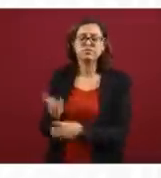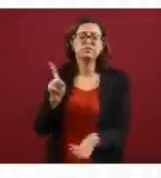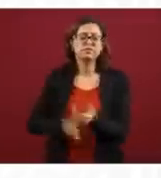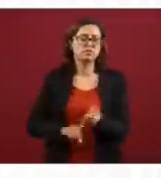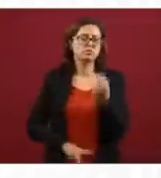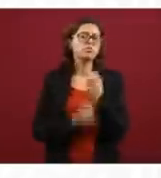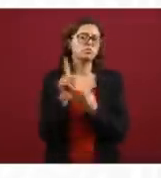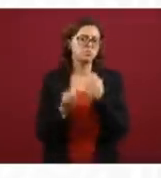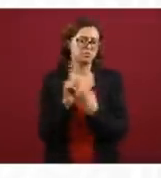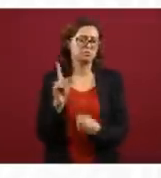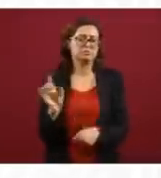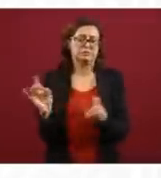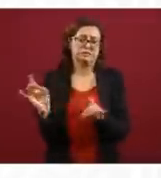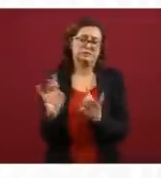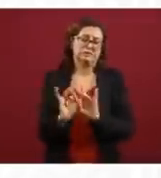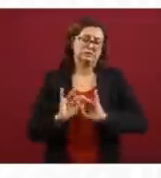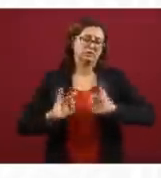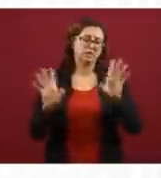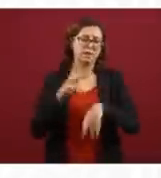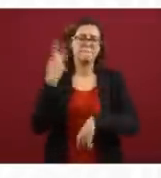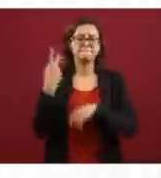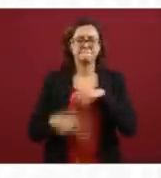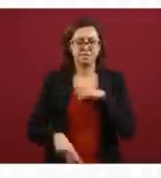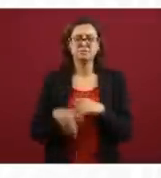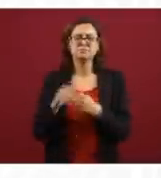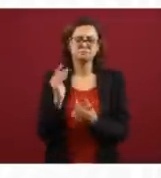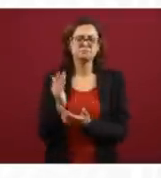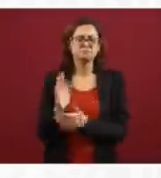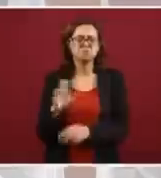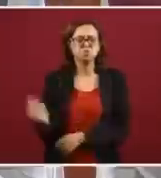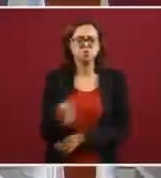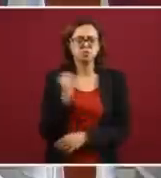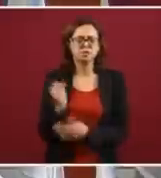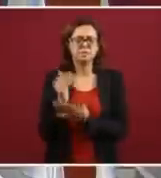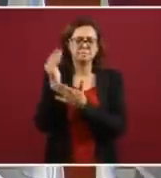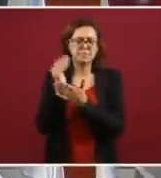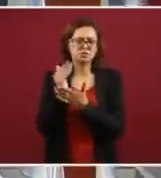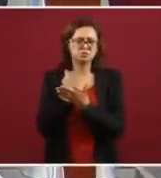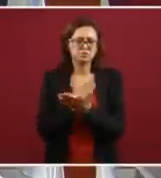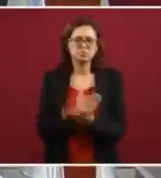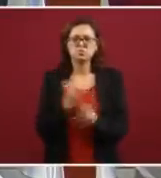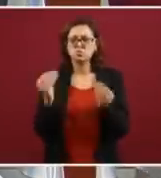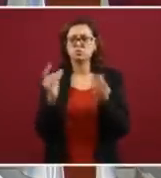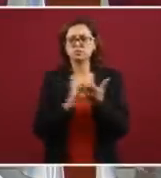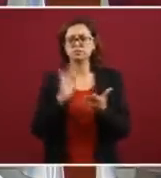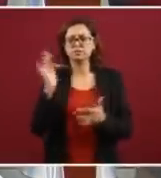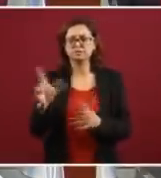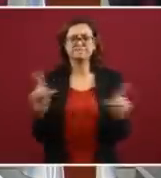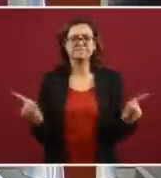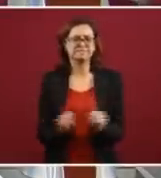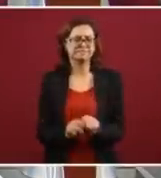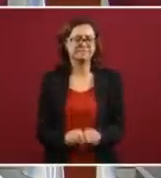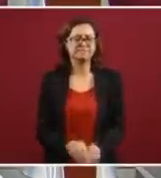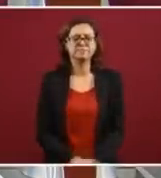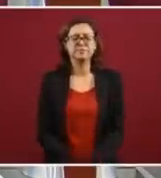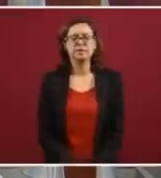de seguridad para el consumidor, un margen otra vez bajo afortunadamente en esta semana. Muchas gracias.